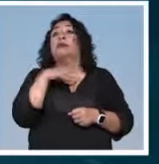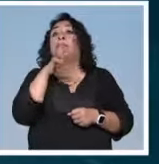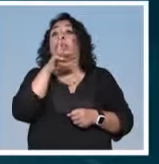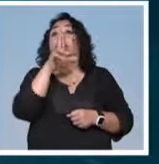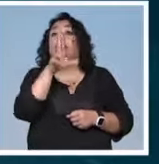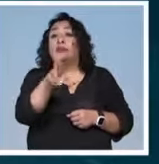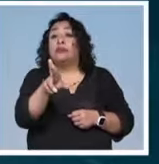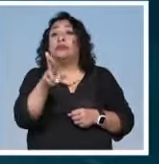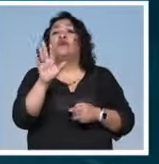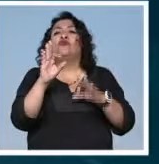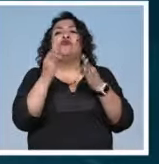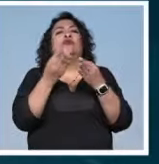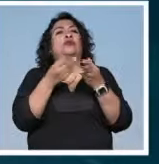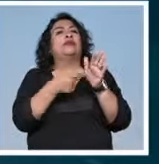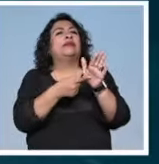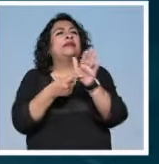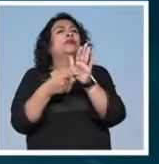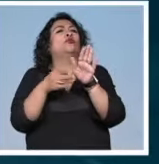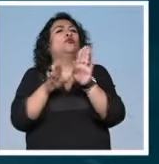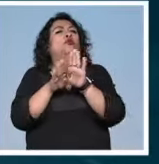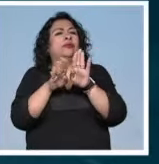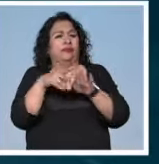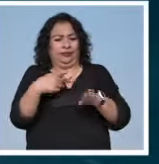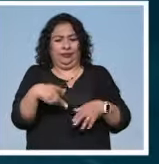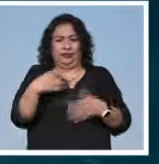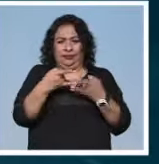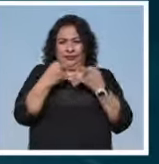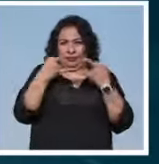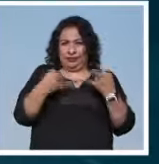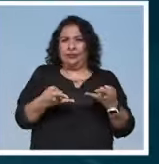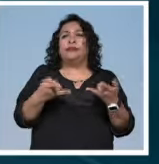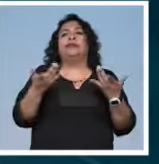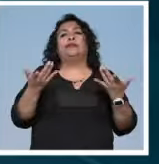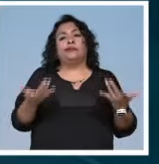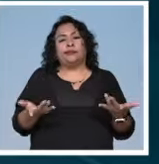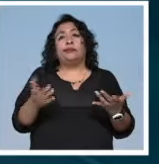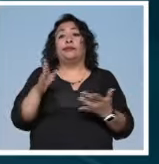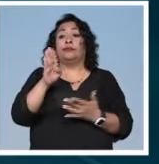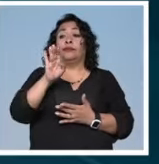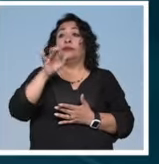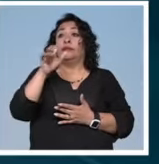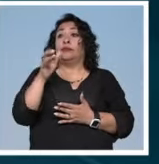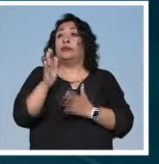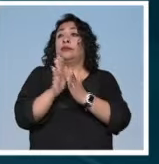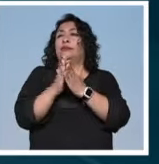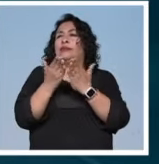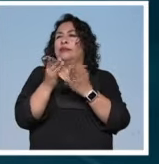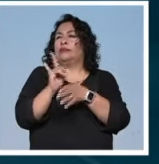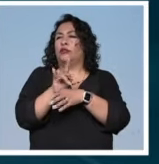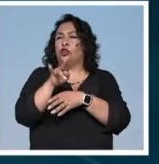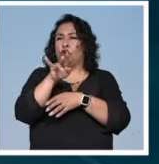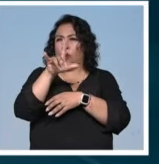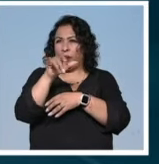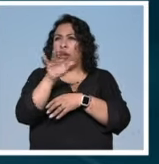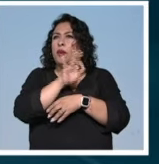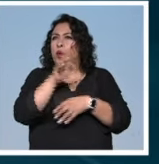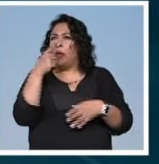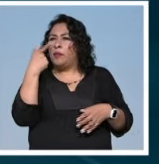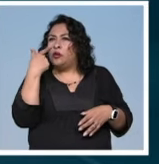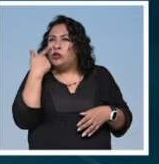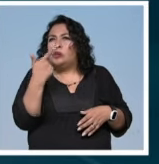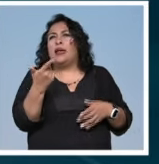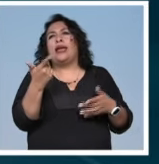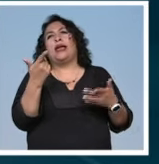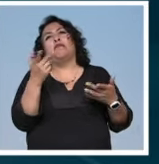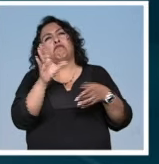mejor forma de dar a conocer este capítulo de nuestra historia era a través de una biografía novelada donde pudiera permitirse